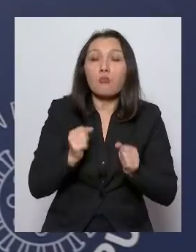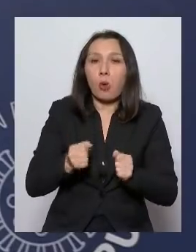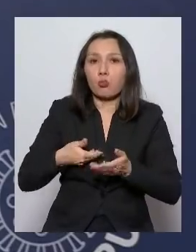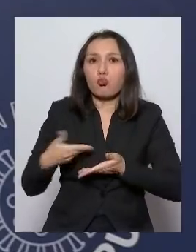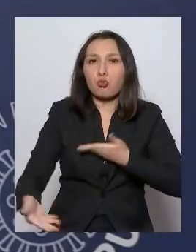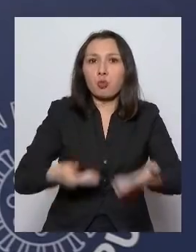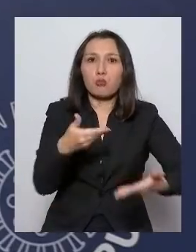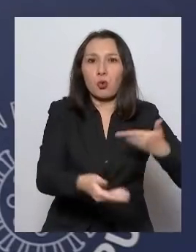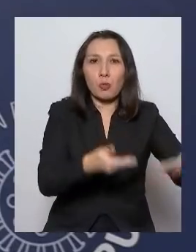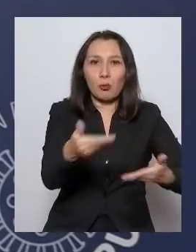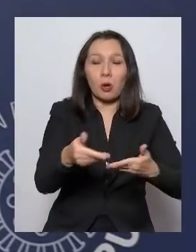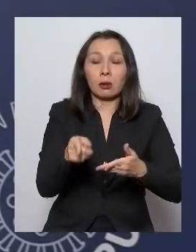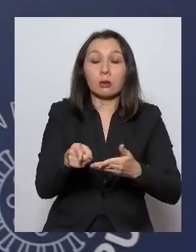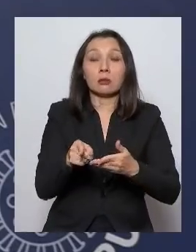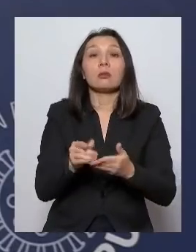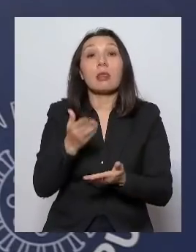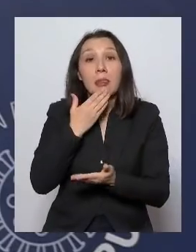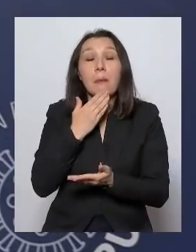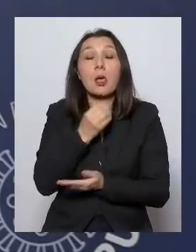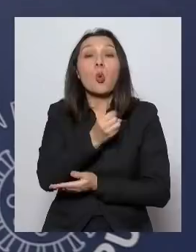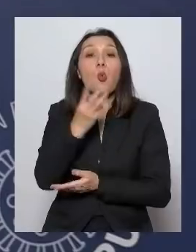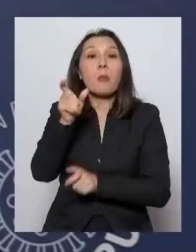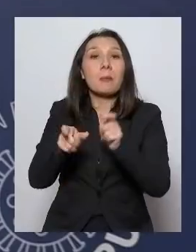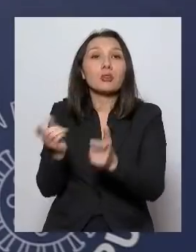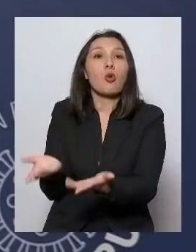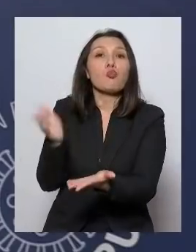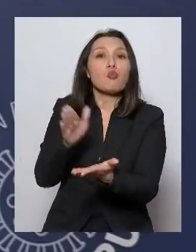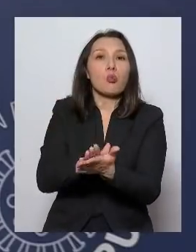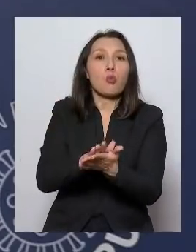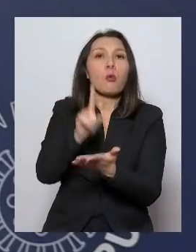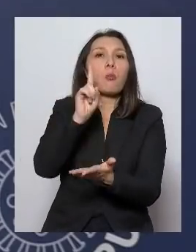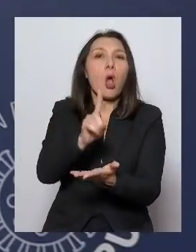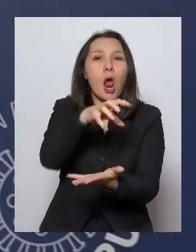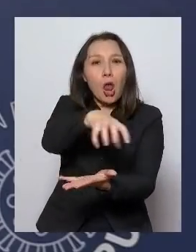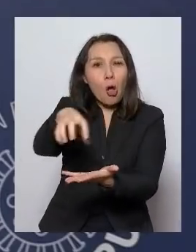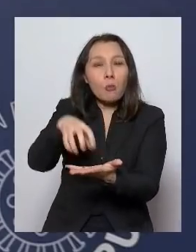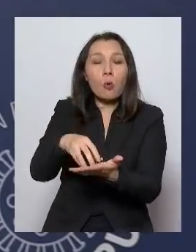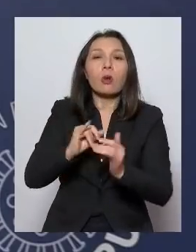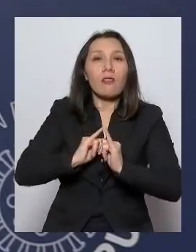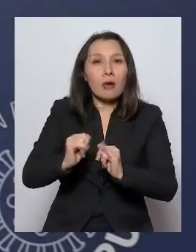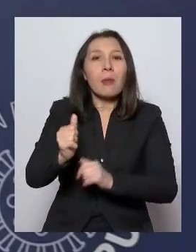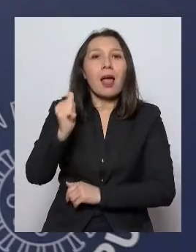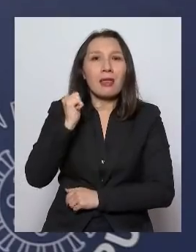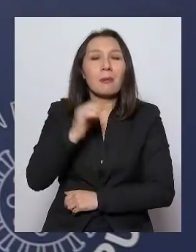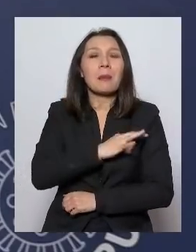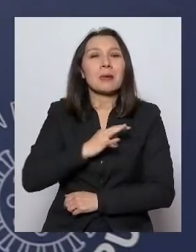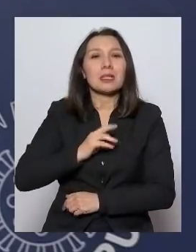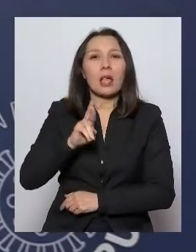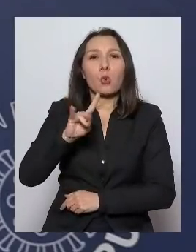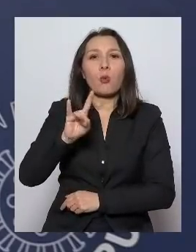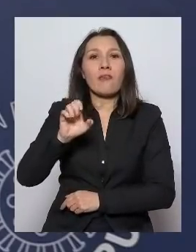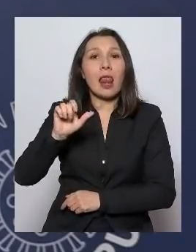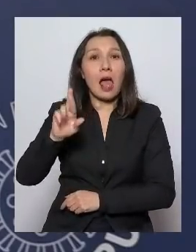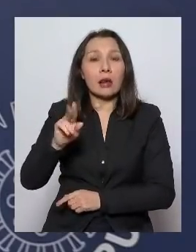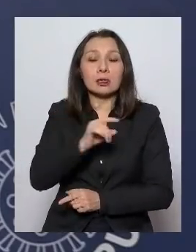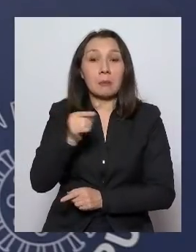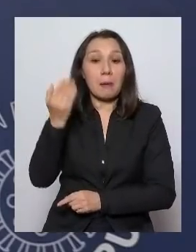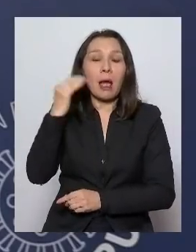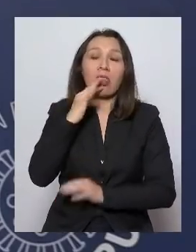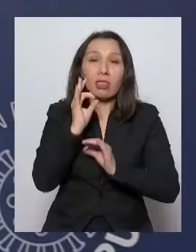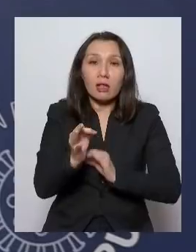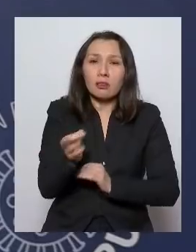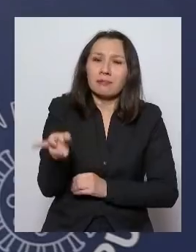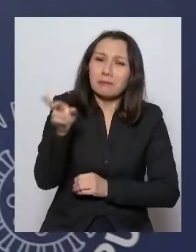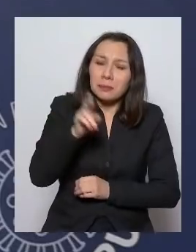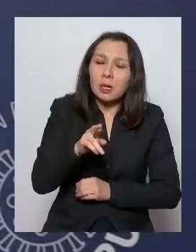el contagio, fallecidos por comuna, como ya la ministra Rubilar anunció la semana pasada. Y quiero enfatizar